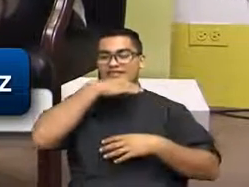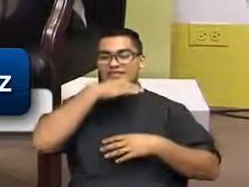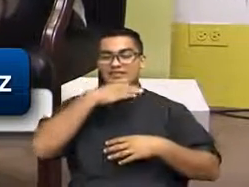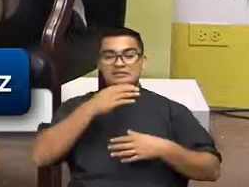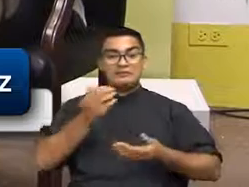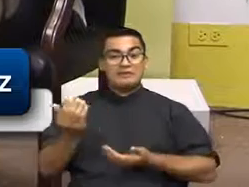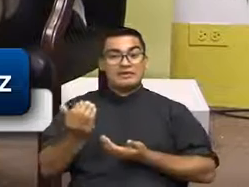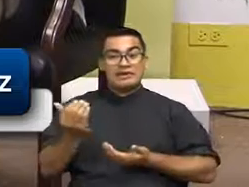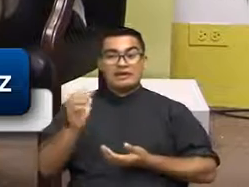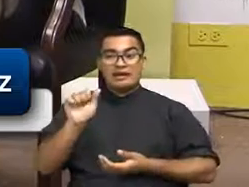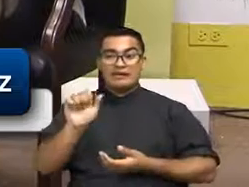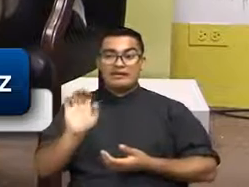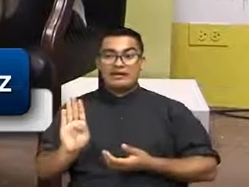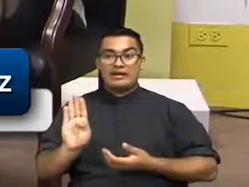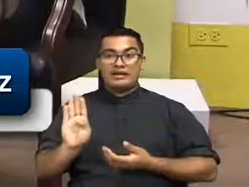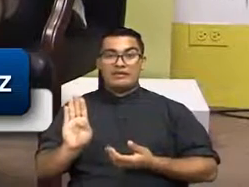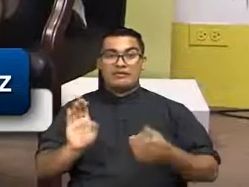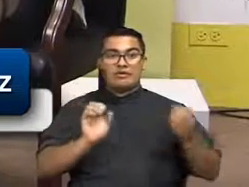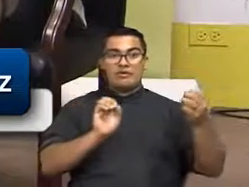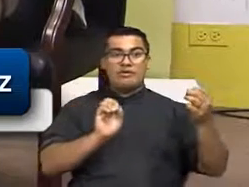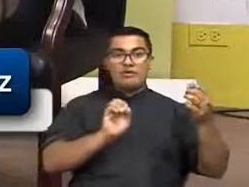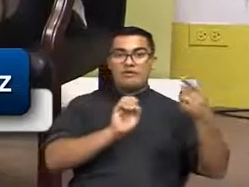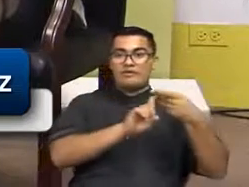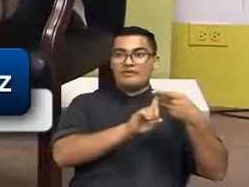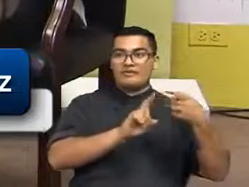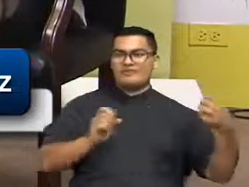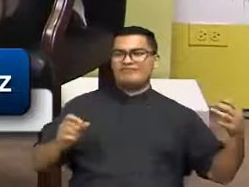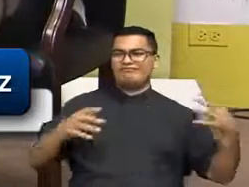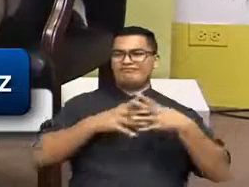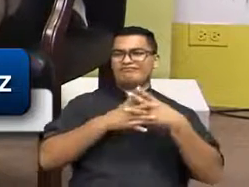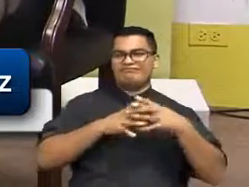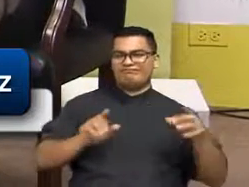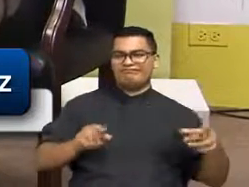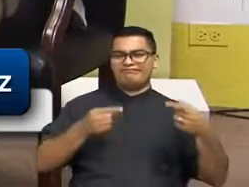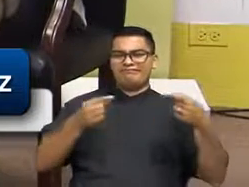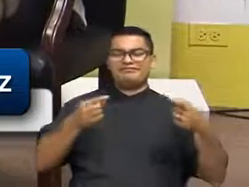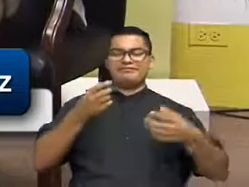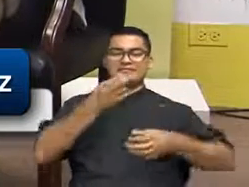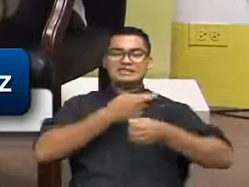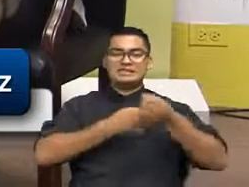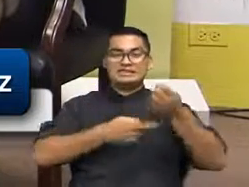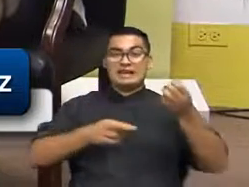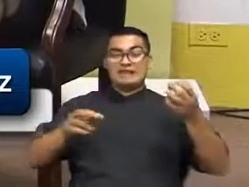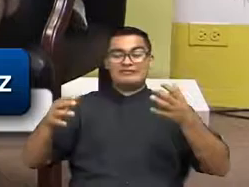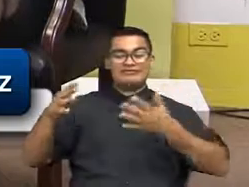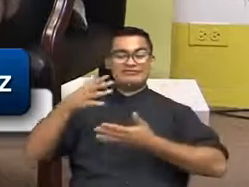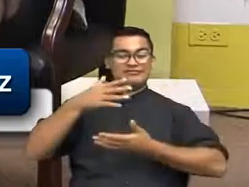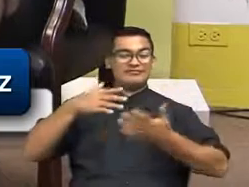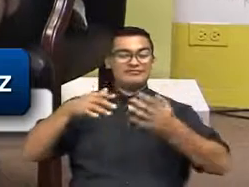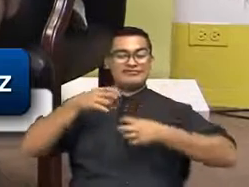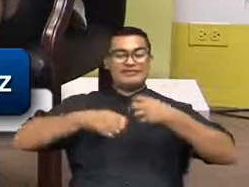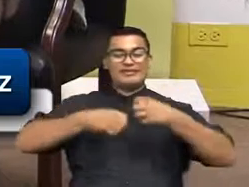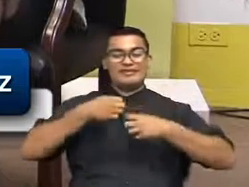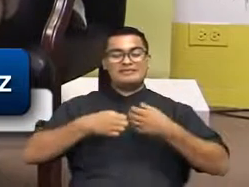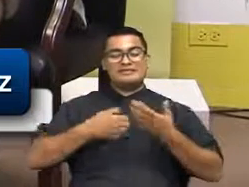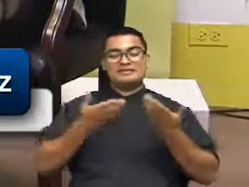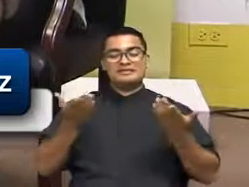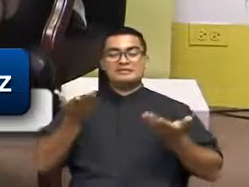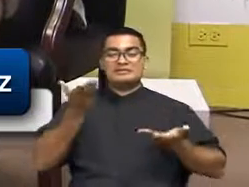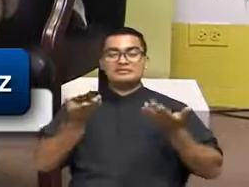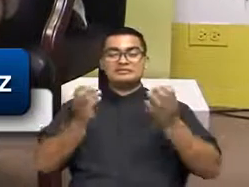es B, no hay manera que no haya incompatibilidad. Siempre va a ser una incompatibilidad. Ok, ahora, que siempre puede